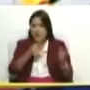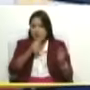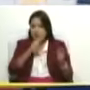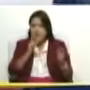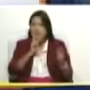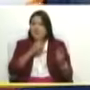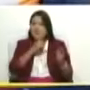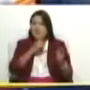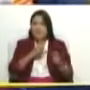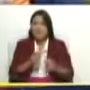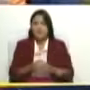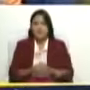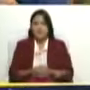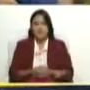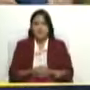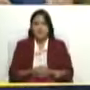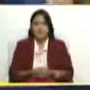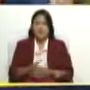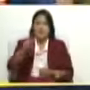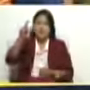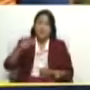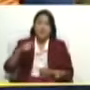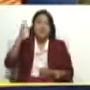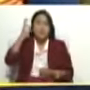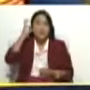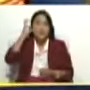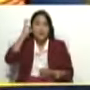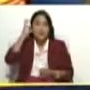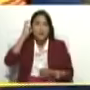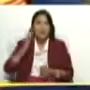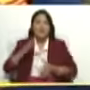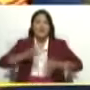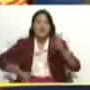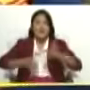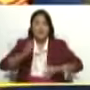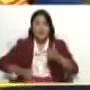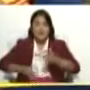ah no porque no nombré a Ros andreina Rodríguez atletismo